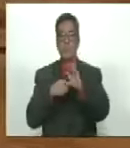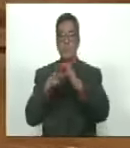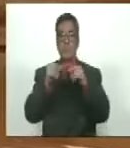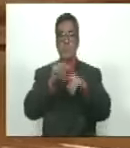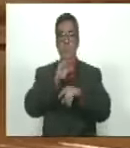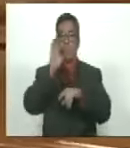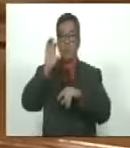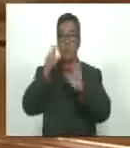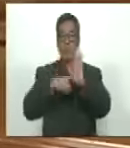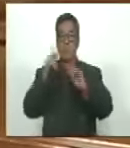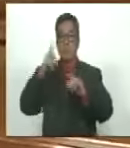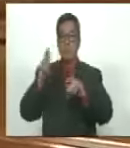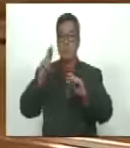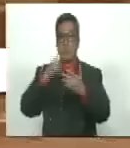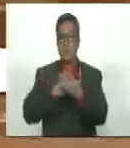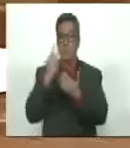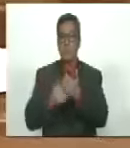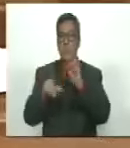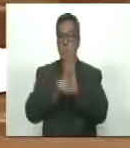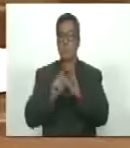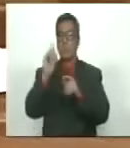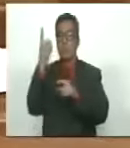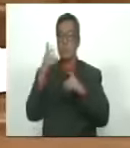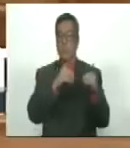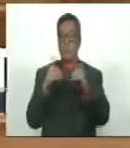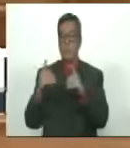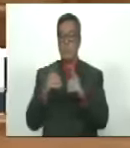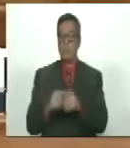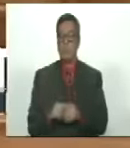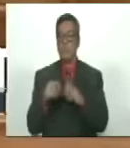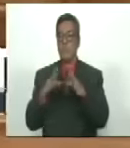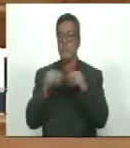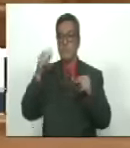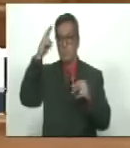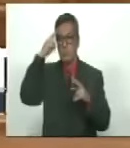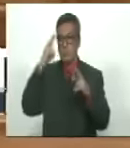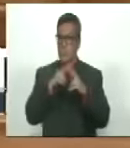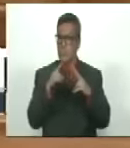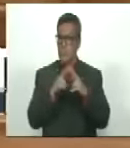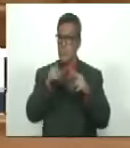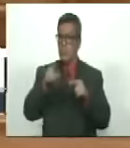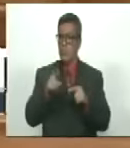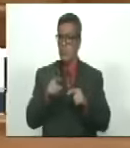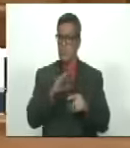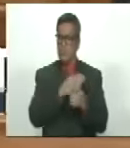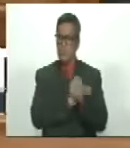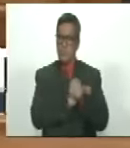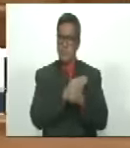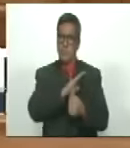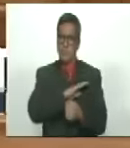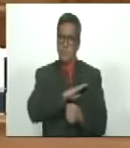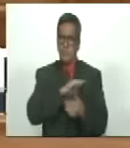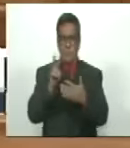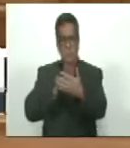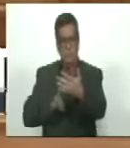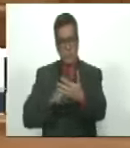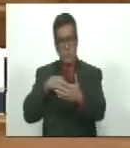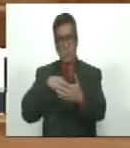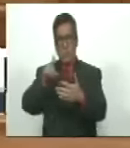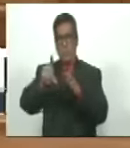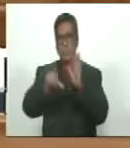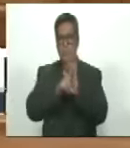país el proyecto de ley que fue aprobado en primera discusión, que todos los conozcan, se apropien, la lean. Una